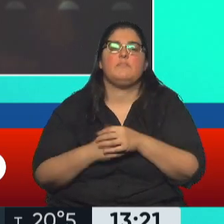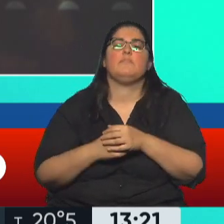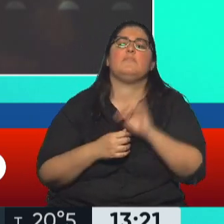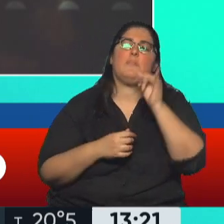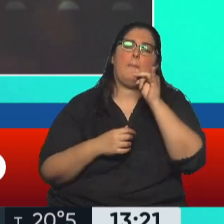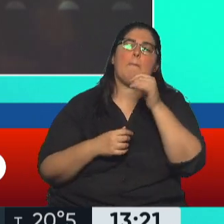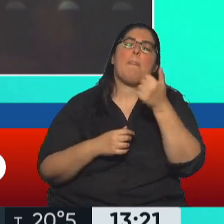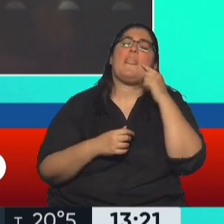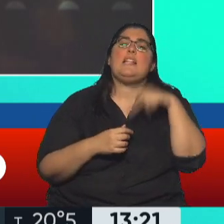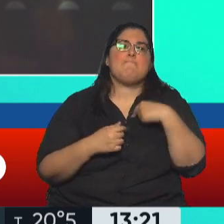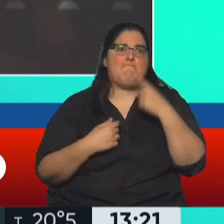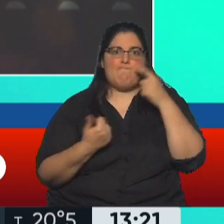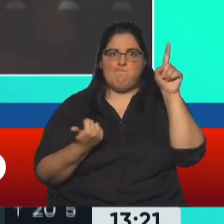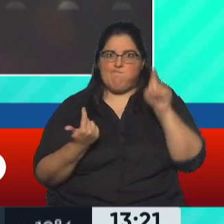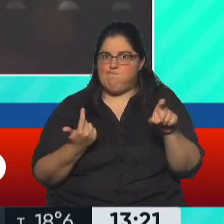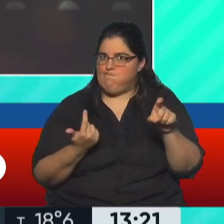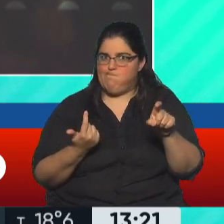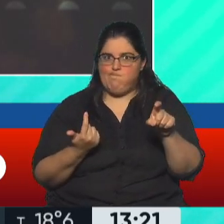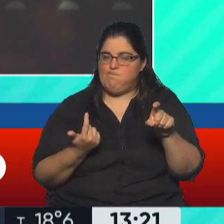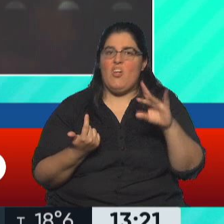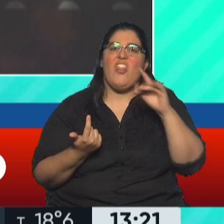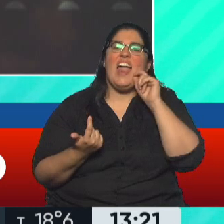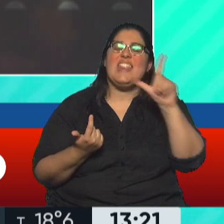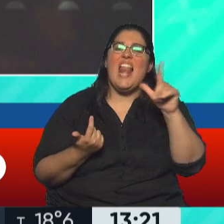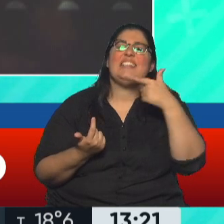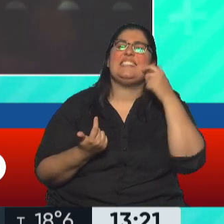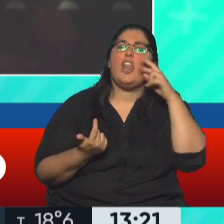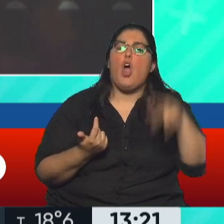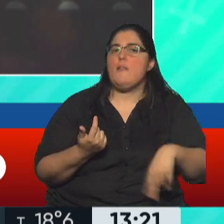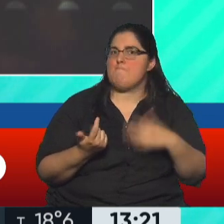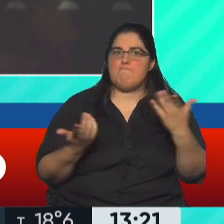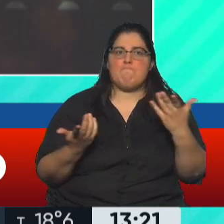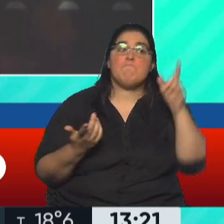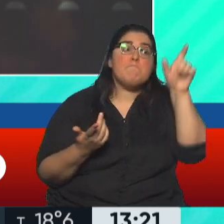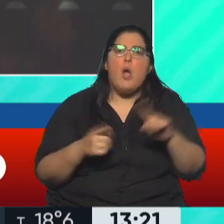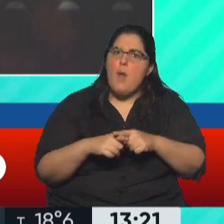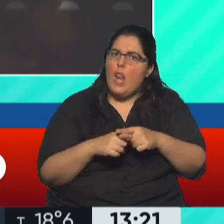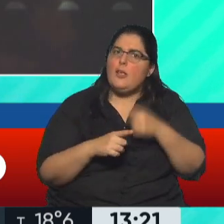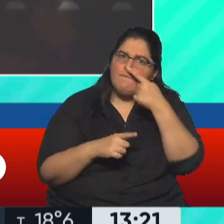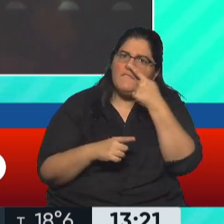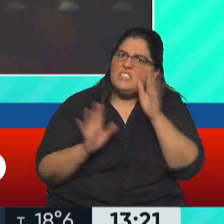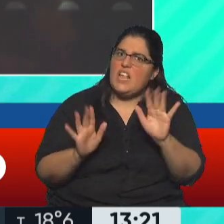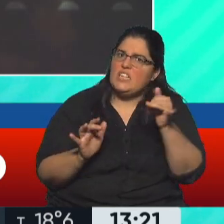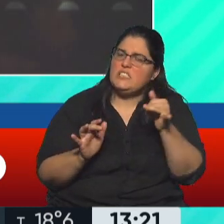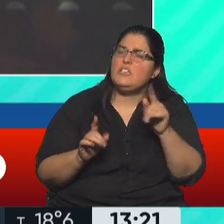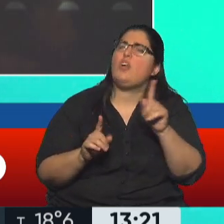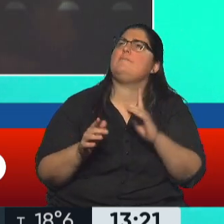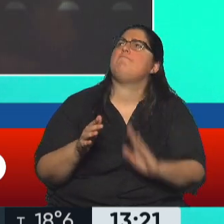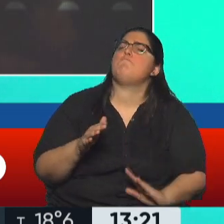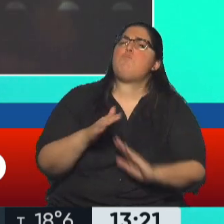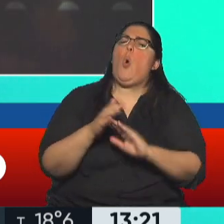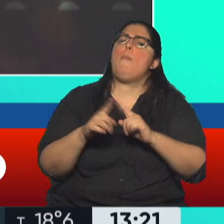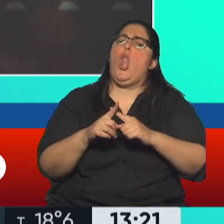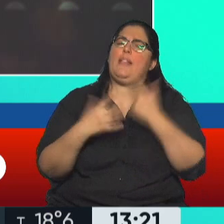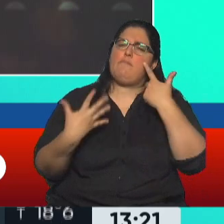Ayelén, es una incógnita, Vladimir Cerrón, porque es un personaje político interesante, no de la primera línea de la